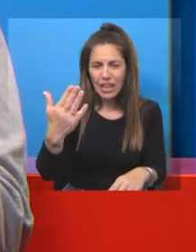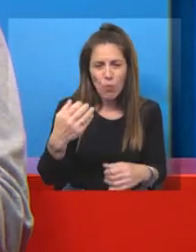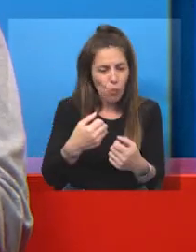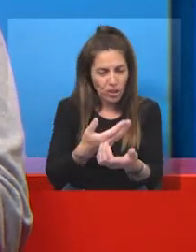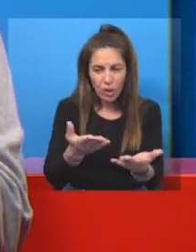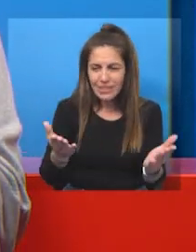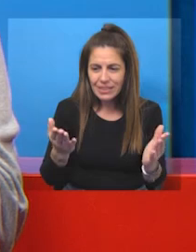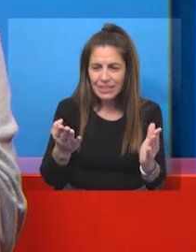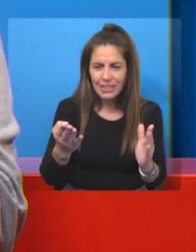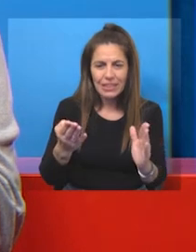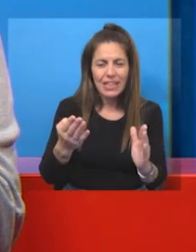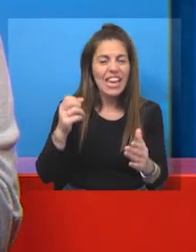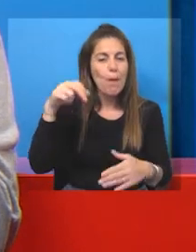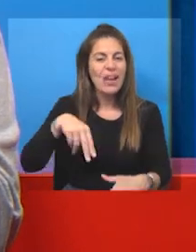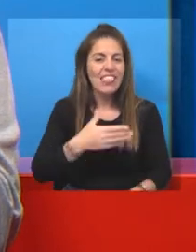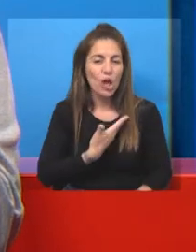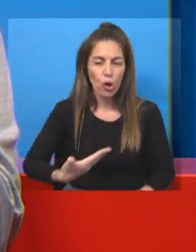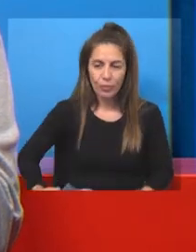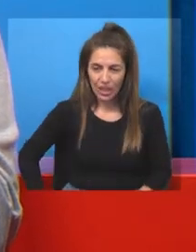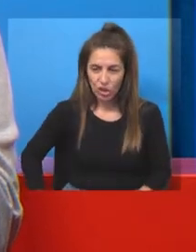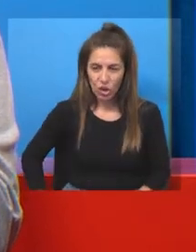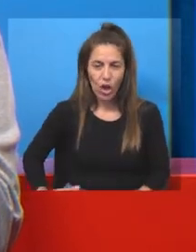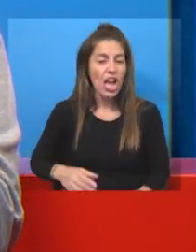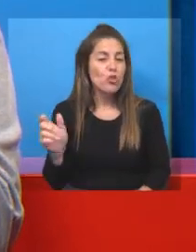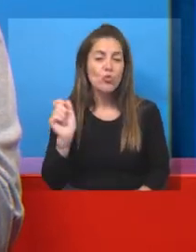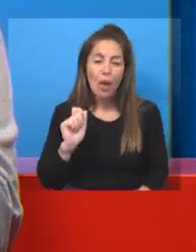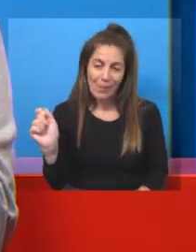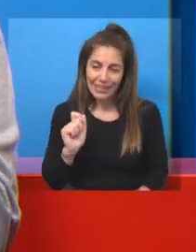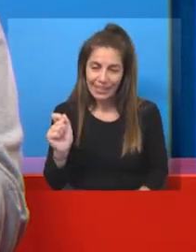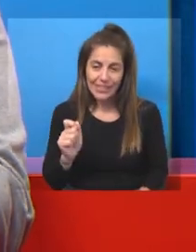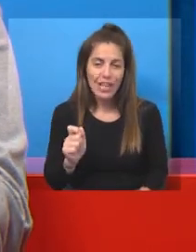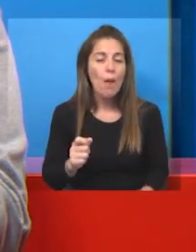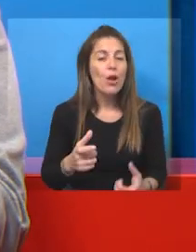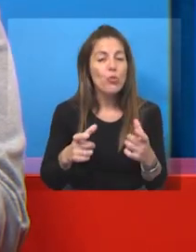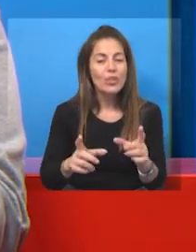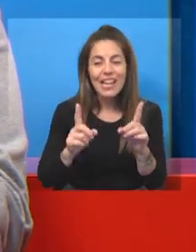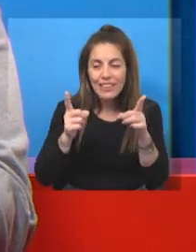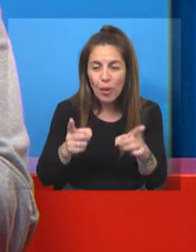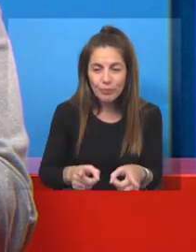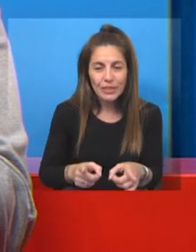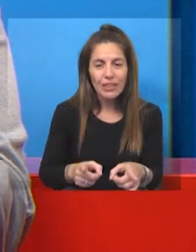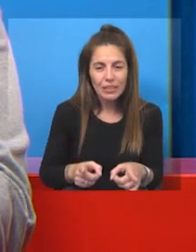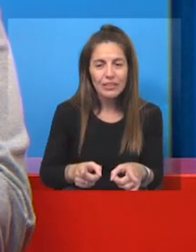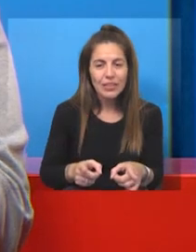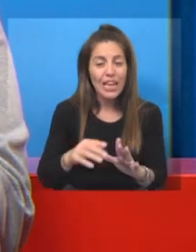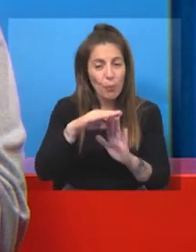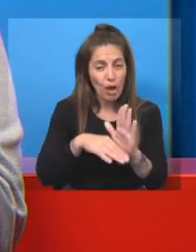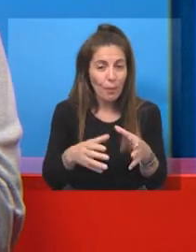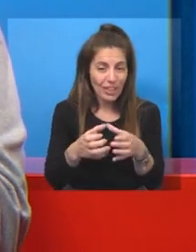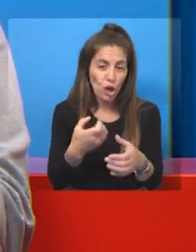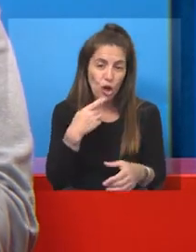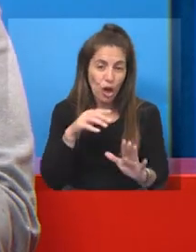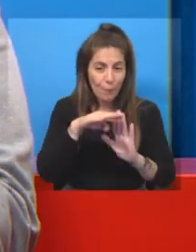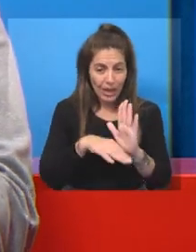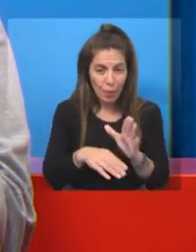así en el en el en el plan de gobierno es una emergencia pero por suerte también este en el programa de partido Colorado y el